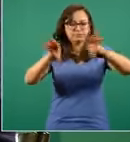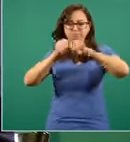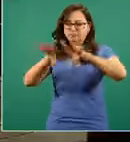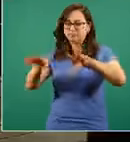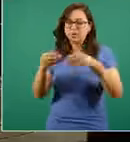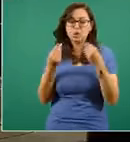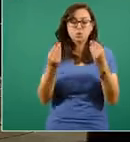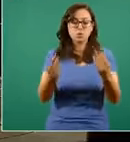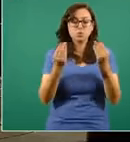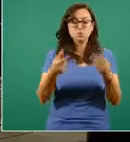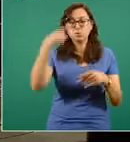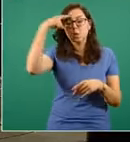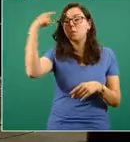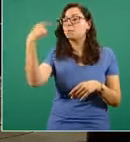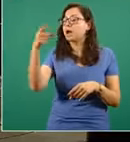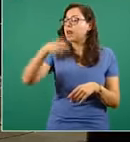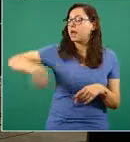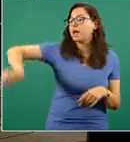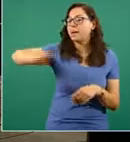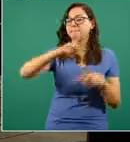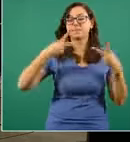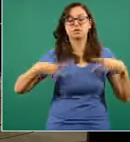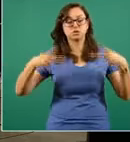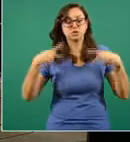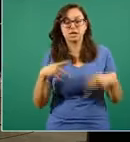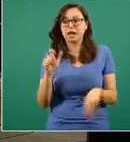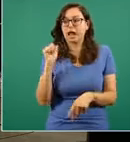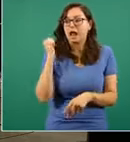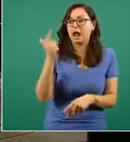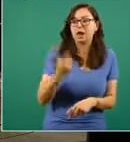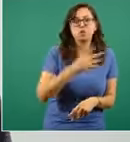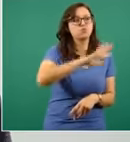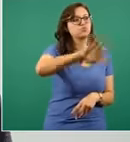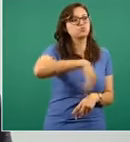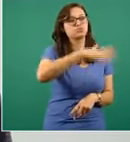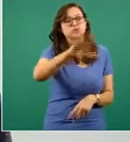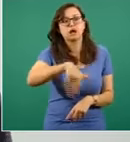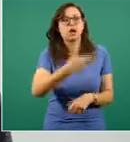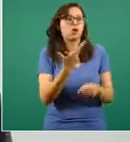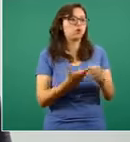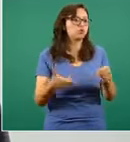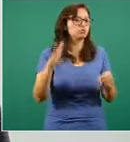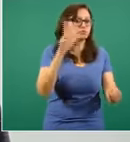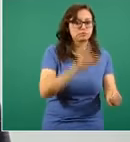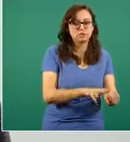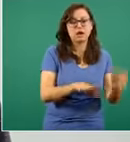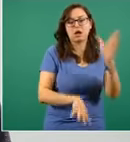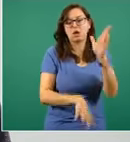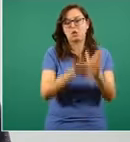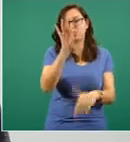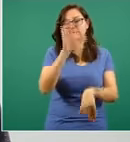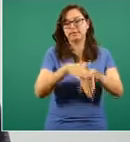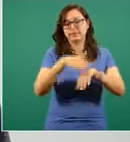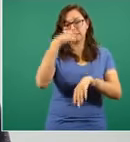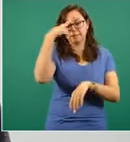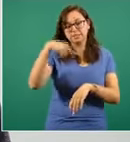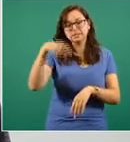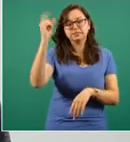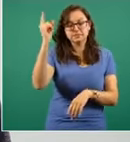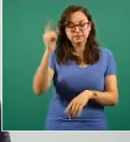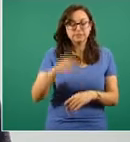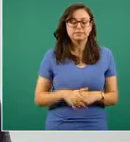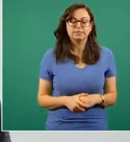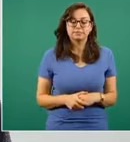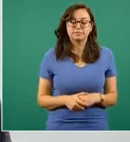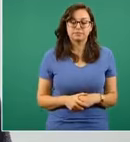ayudar y contribuir a que las personas que están necesitando encontrar una cama de hospital lo puedan hacer de una manera más eficiente.